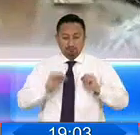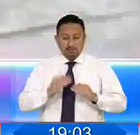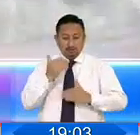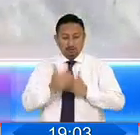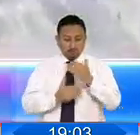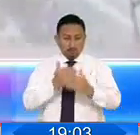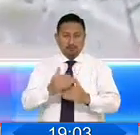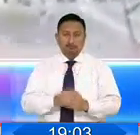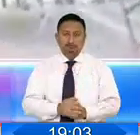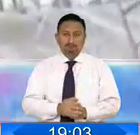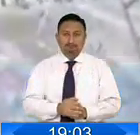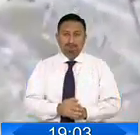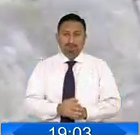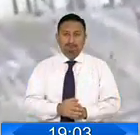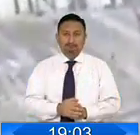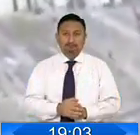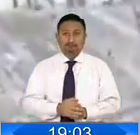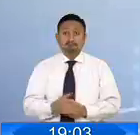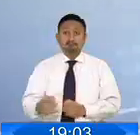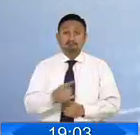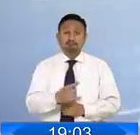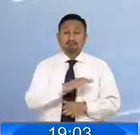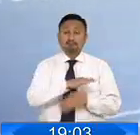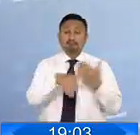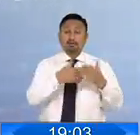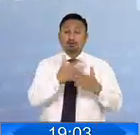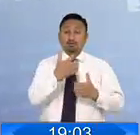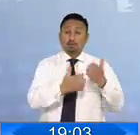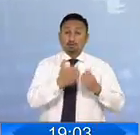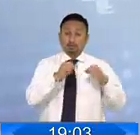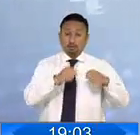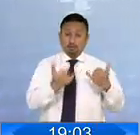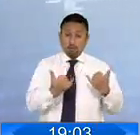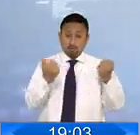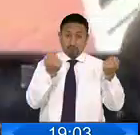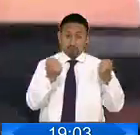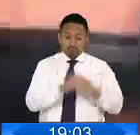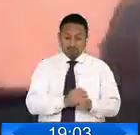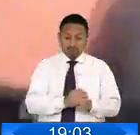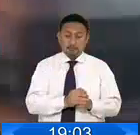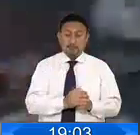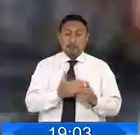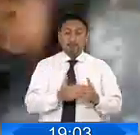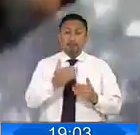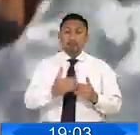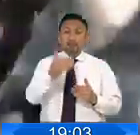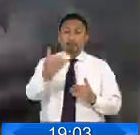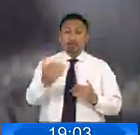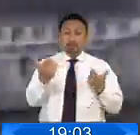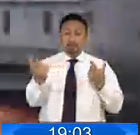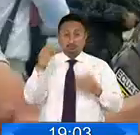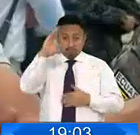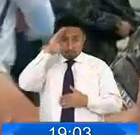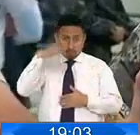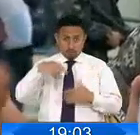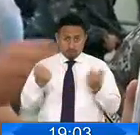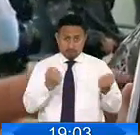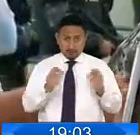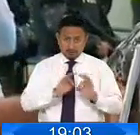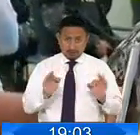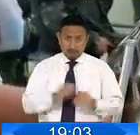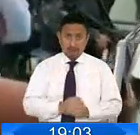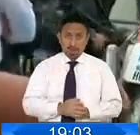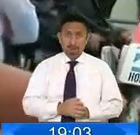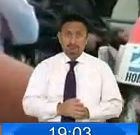manera adecuada. Más toda la crisis carcelaria, si bien podrá ser contenida por el momento, se adelanta que esto va más allá del control policial. El sistema